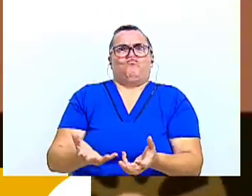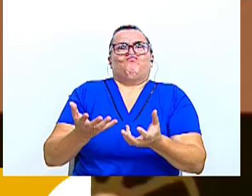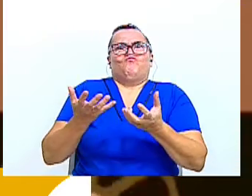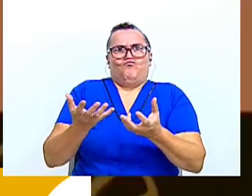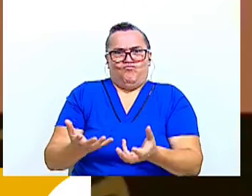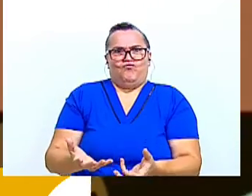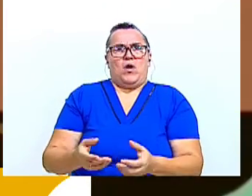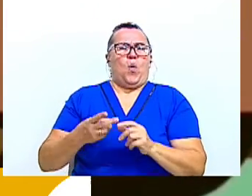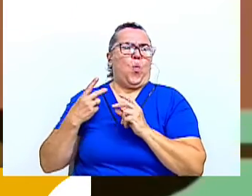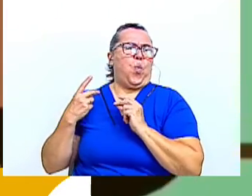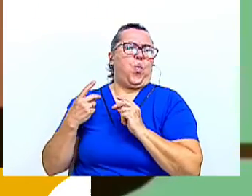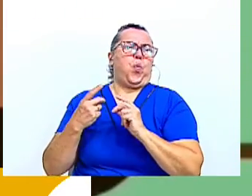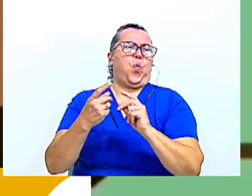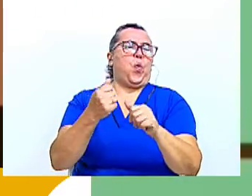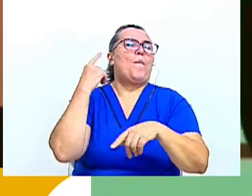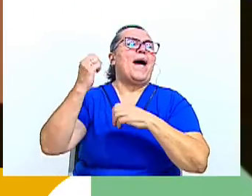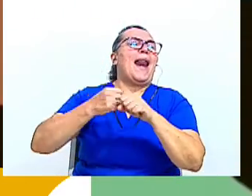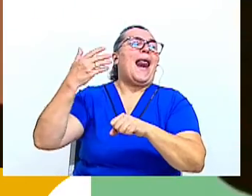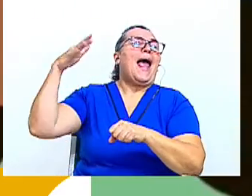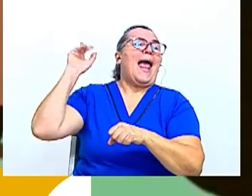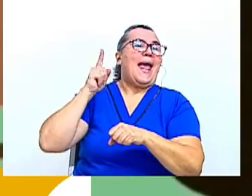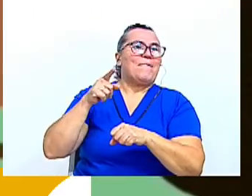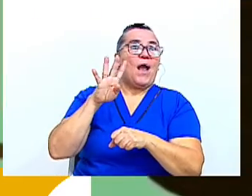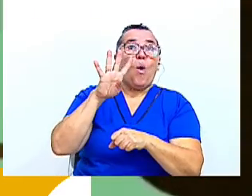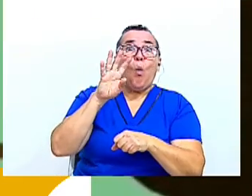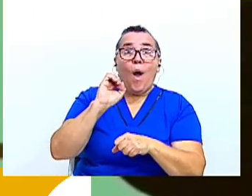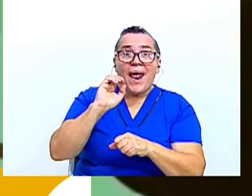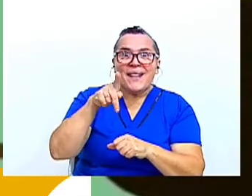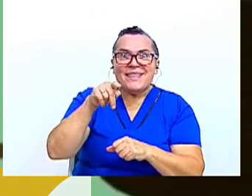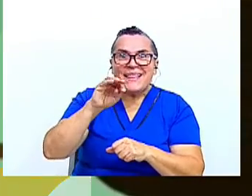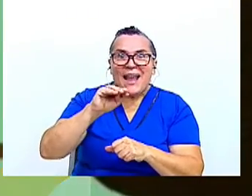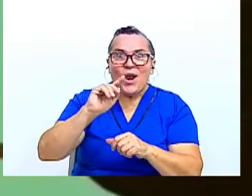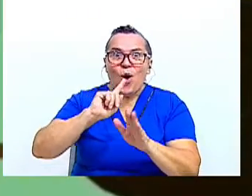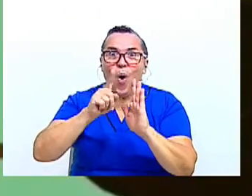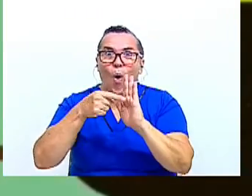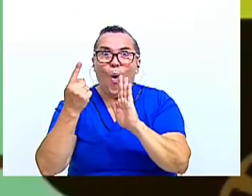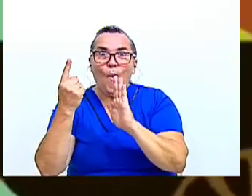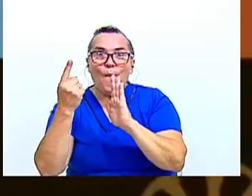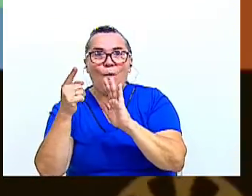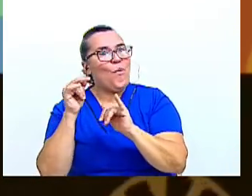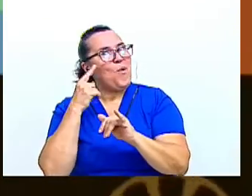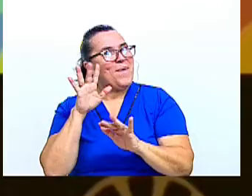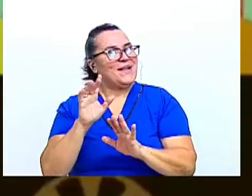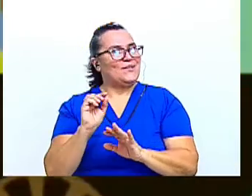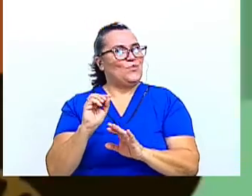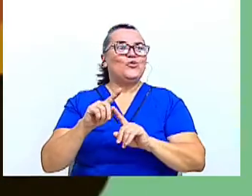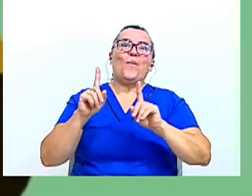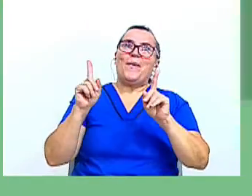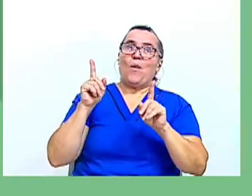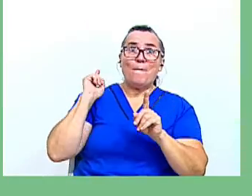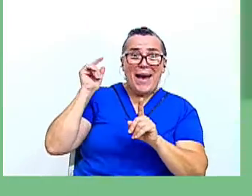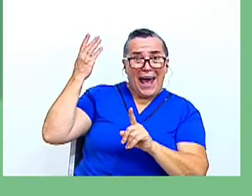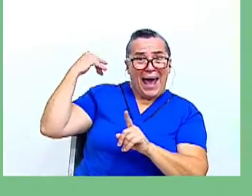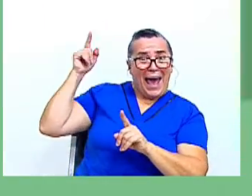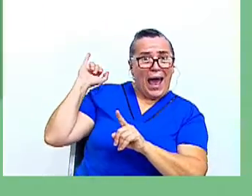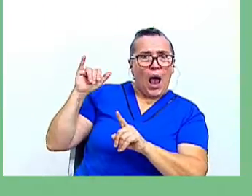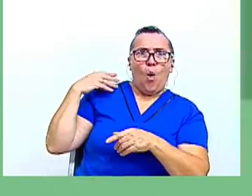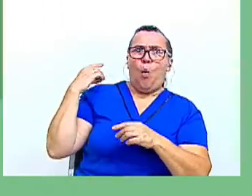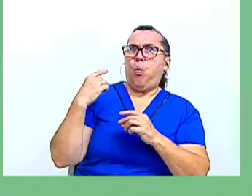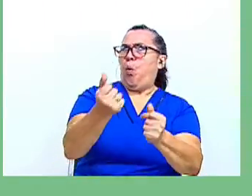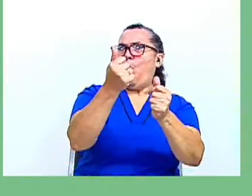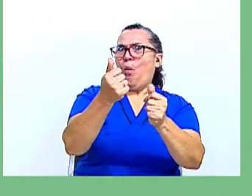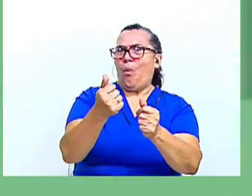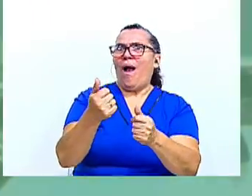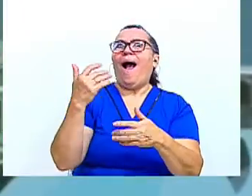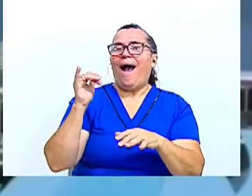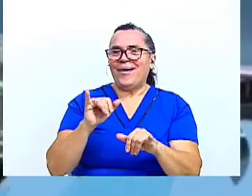a muy alta velocidad para la época, casi 40 km/h. No parece tanto, ¿verdad? Pues para entonces era muy